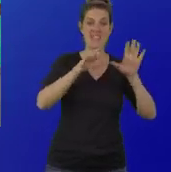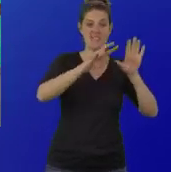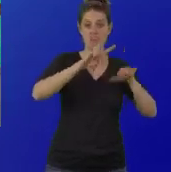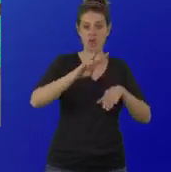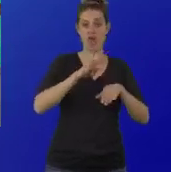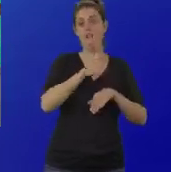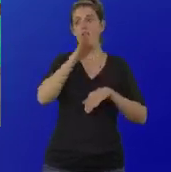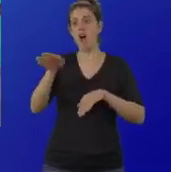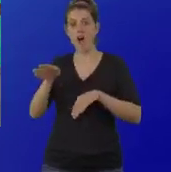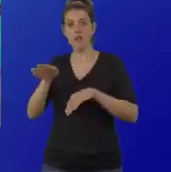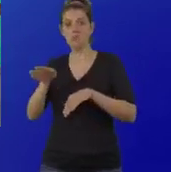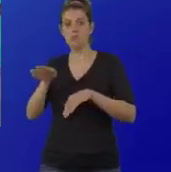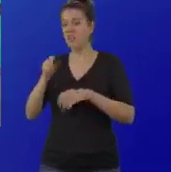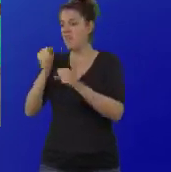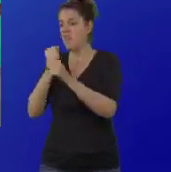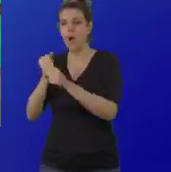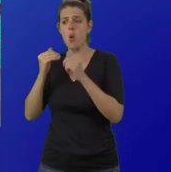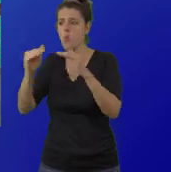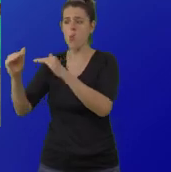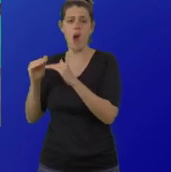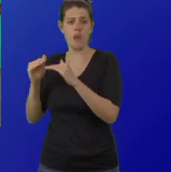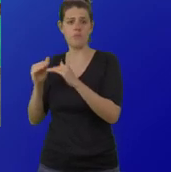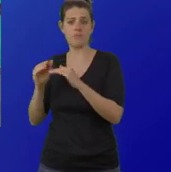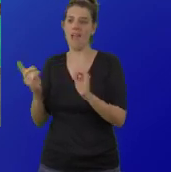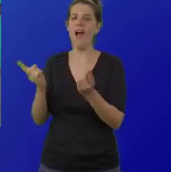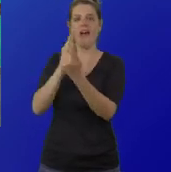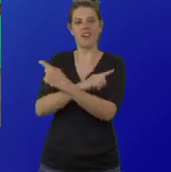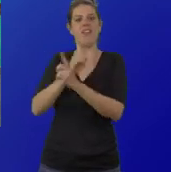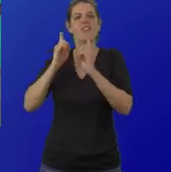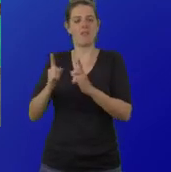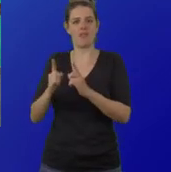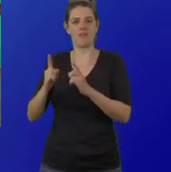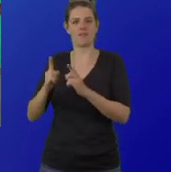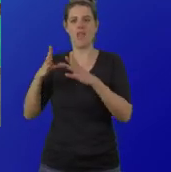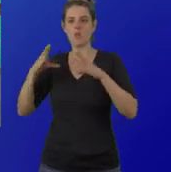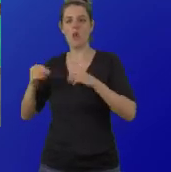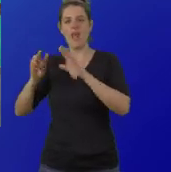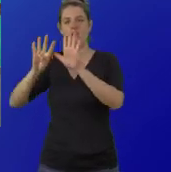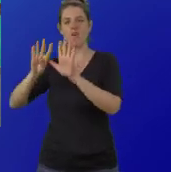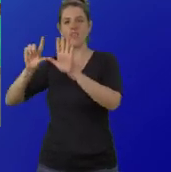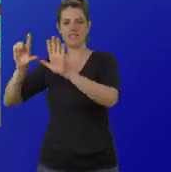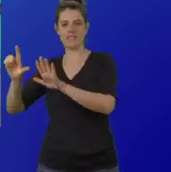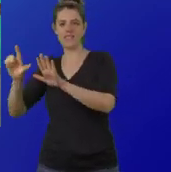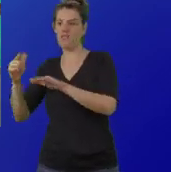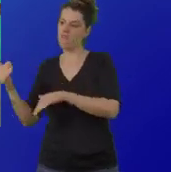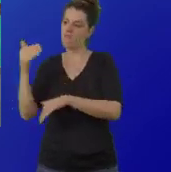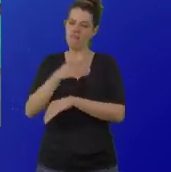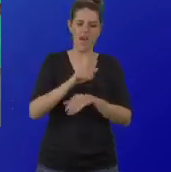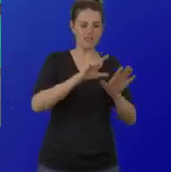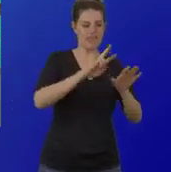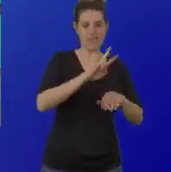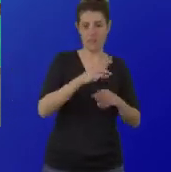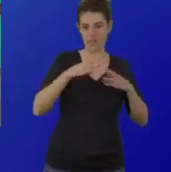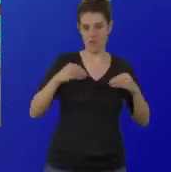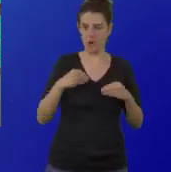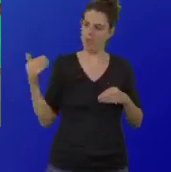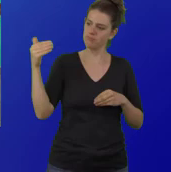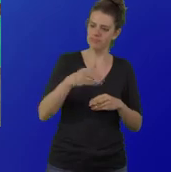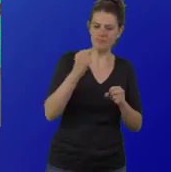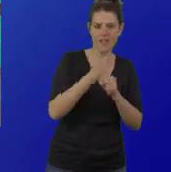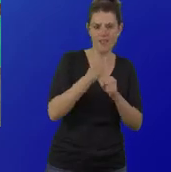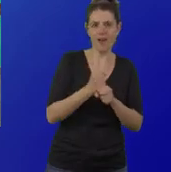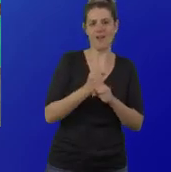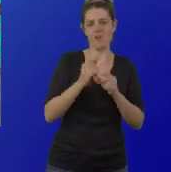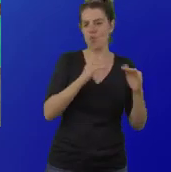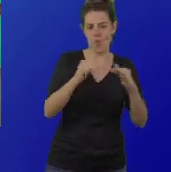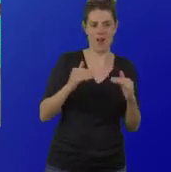y trabaja como si fuera un niño cualquiera. Y el niño de la 97 viene a la 72 y también lo hace así, en distintas modalidades.